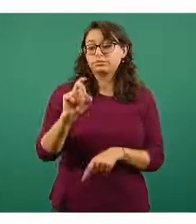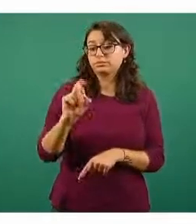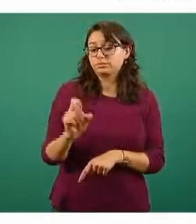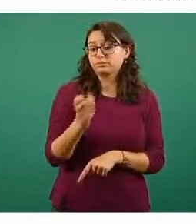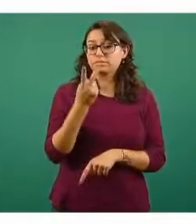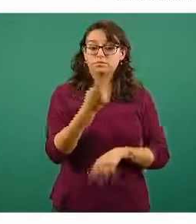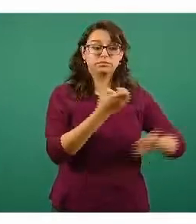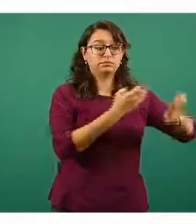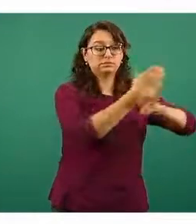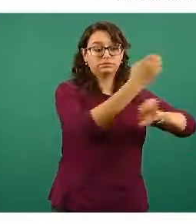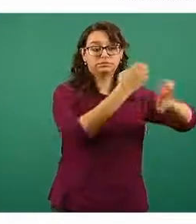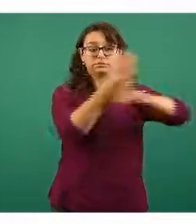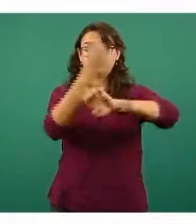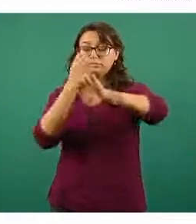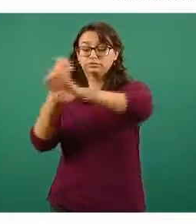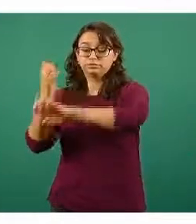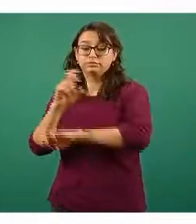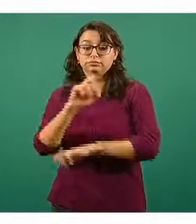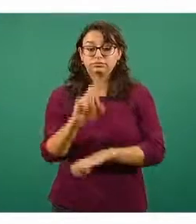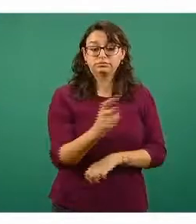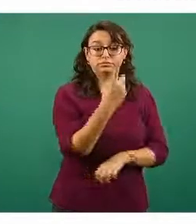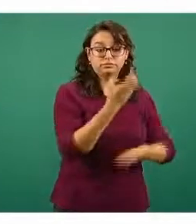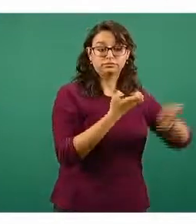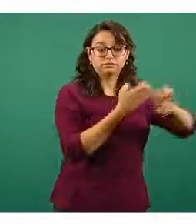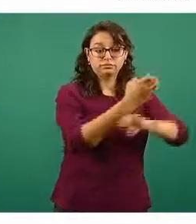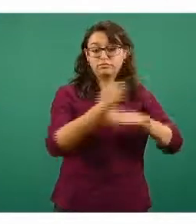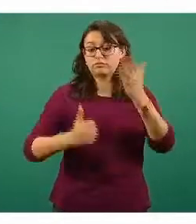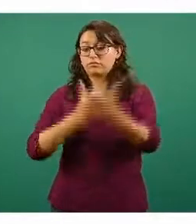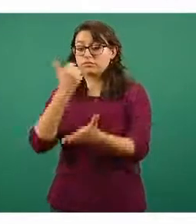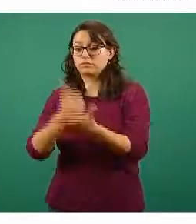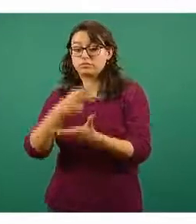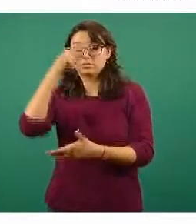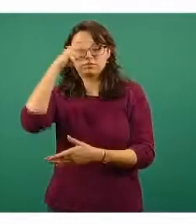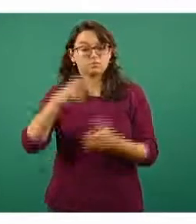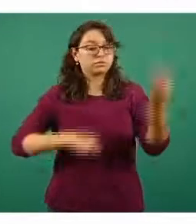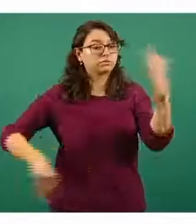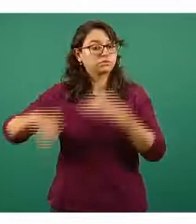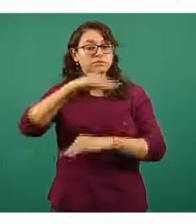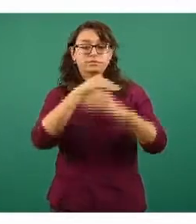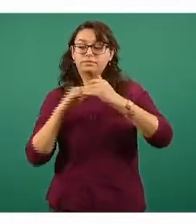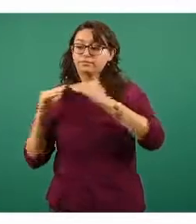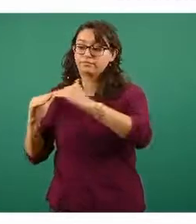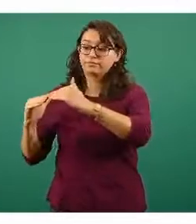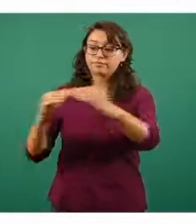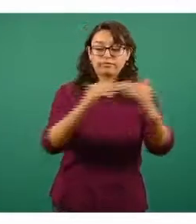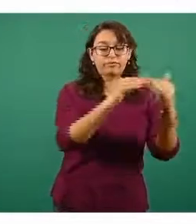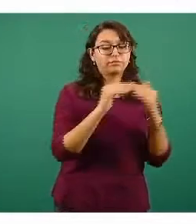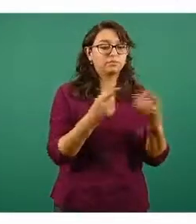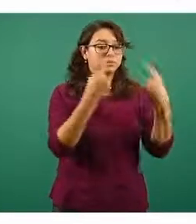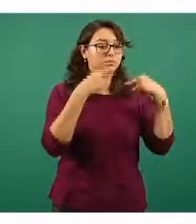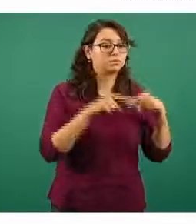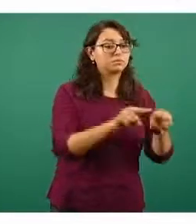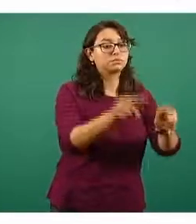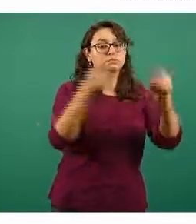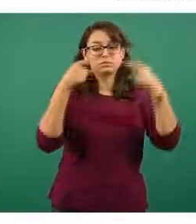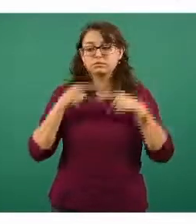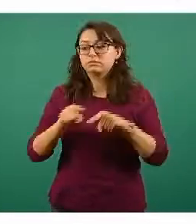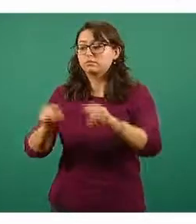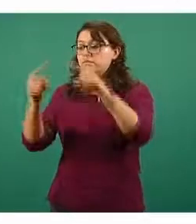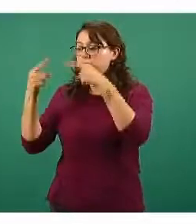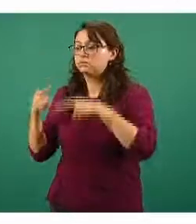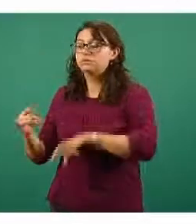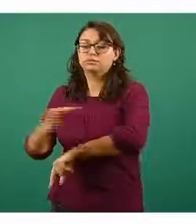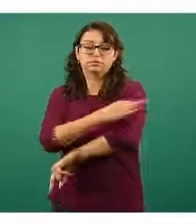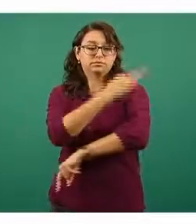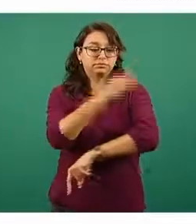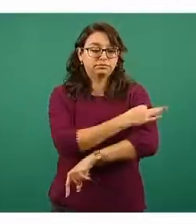31 estados y la Ciudad de México tienen idéntica prioridad y todas sincrónicamente vamos avanzando, no solo